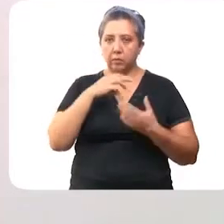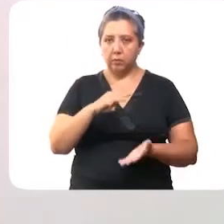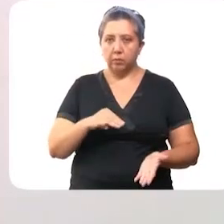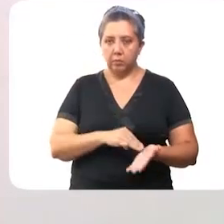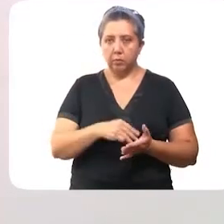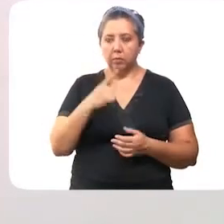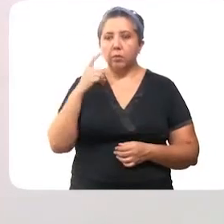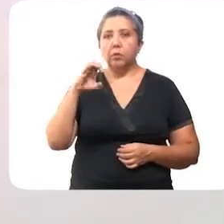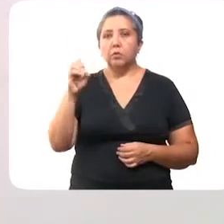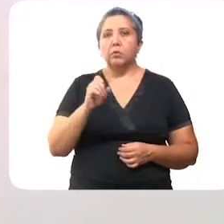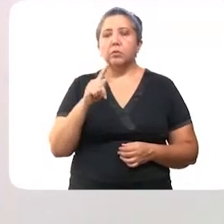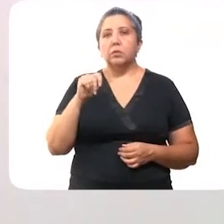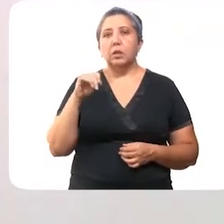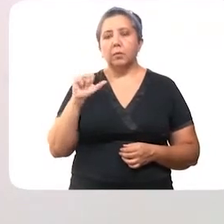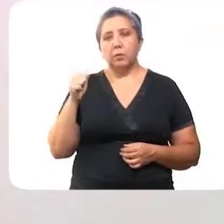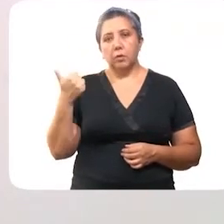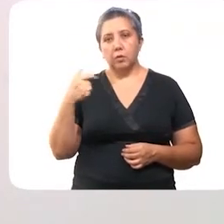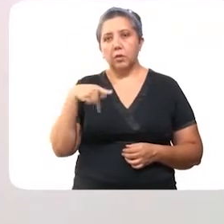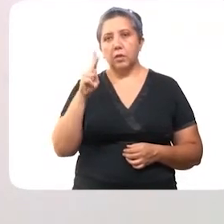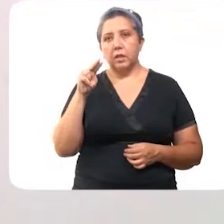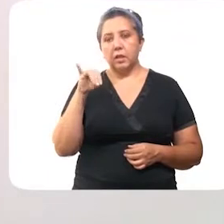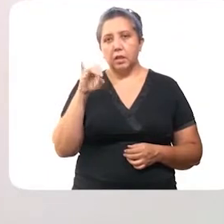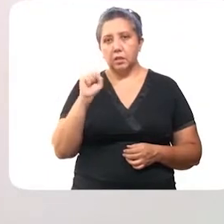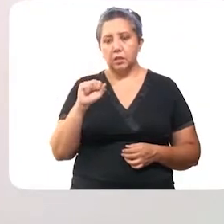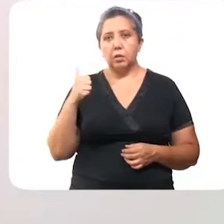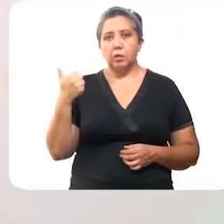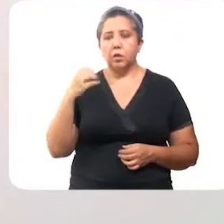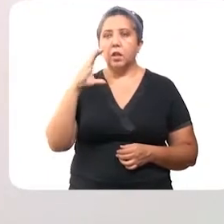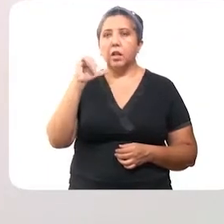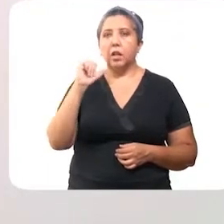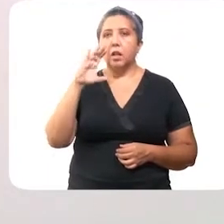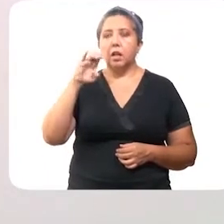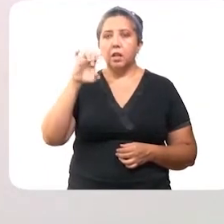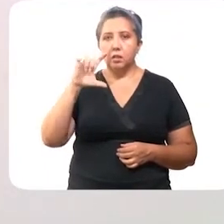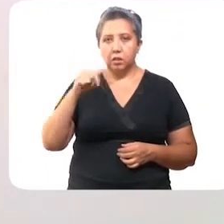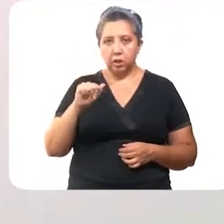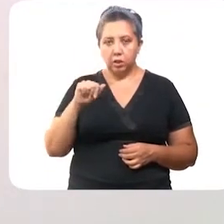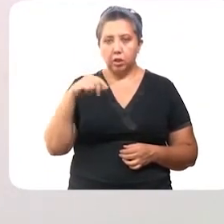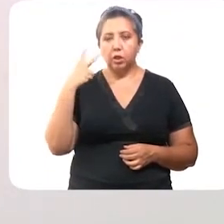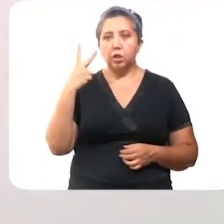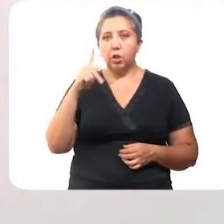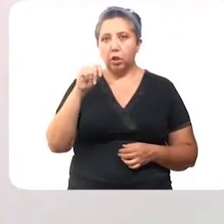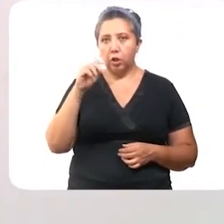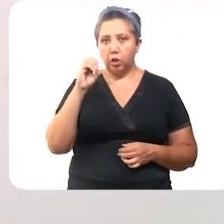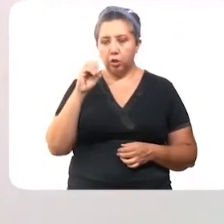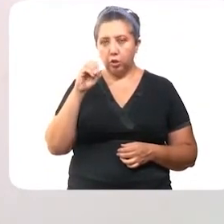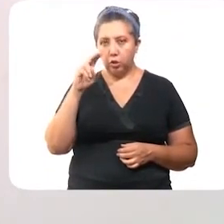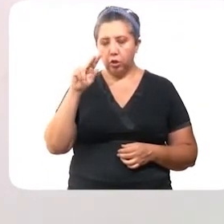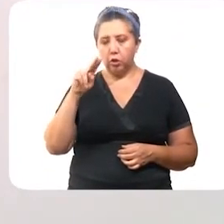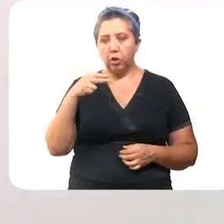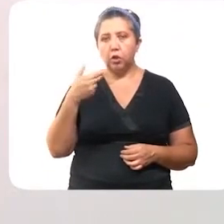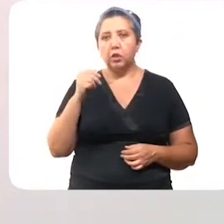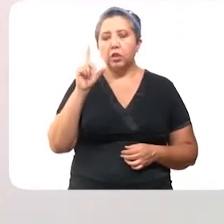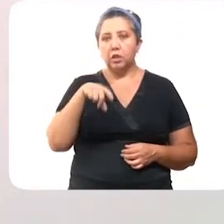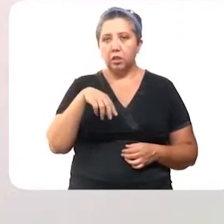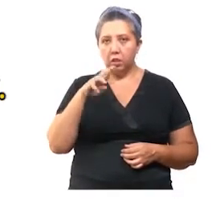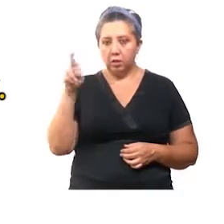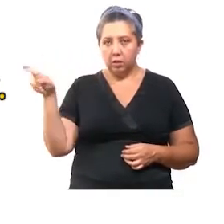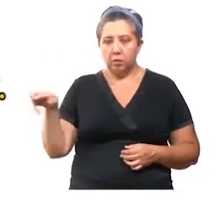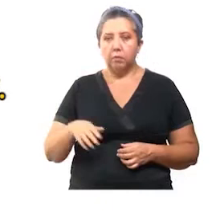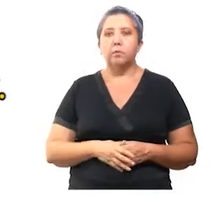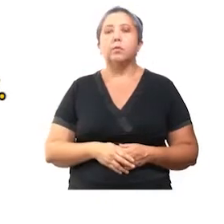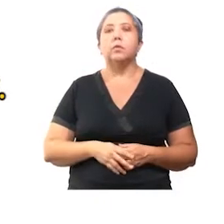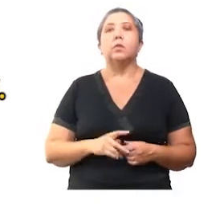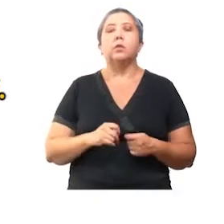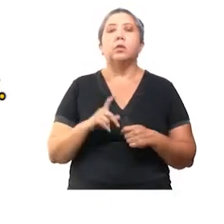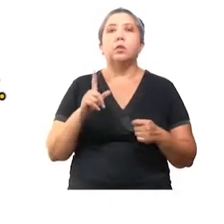Mérida, 1 en Oxxcuxcab, 1 en Canacín, 1 en Cacalchen y 2 en Otón P. Blanco, Quintana Roo.